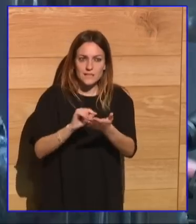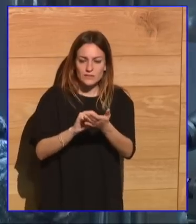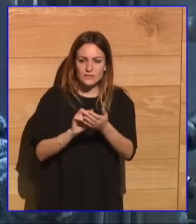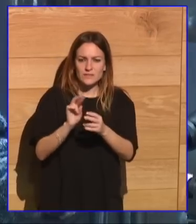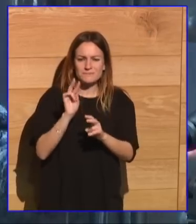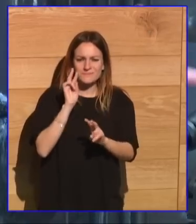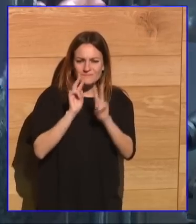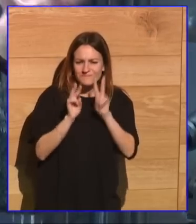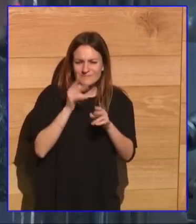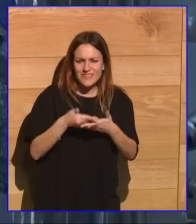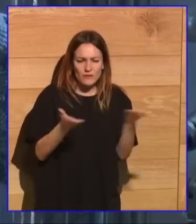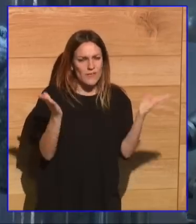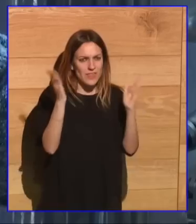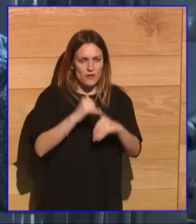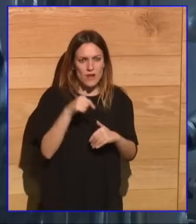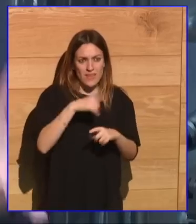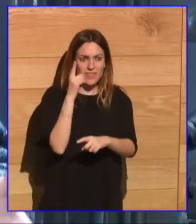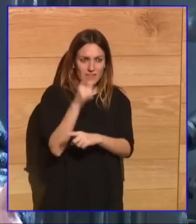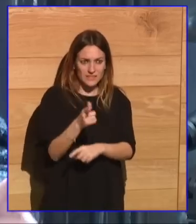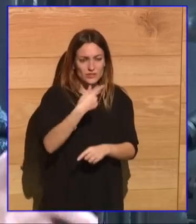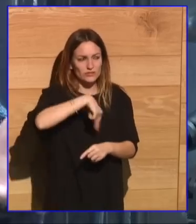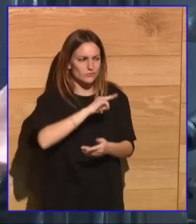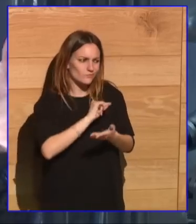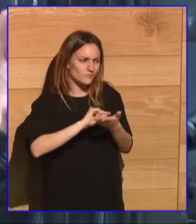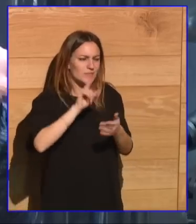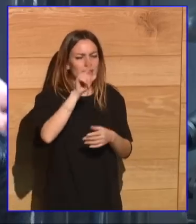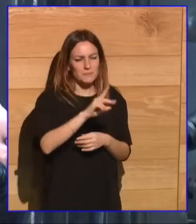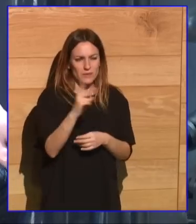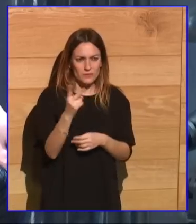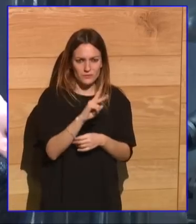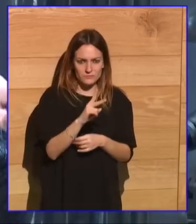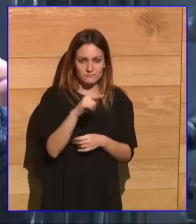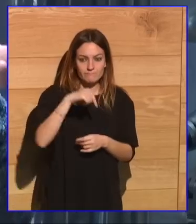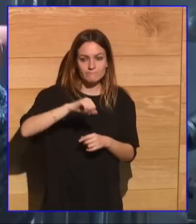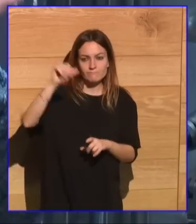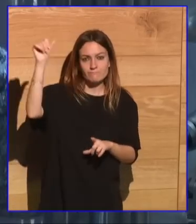mucha desconfianza a los directores que también escribimos. Dice, en esta película